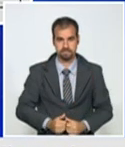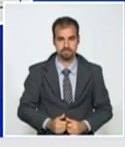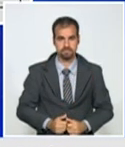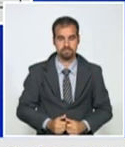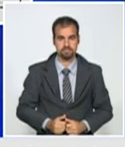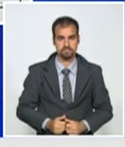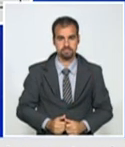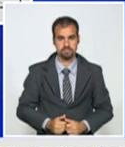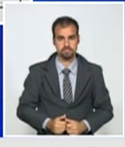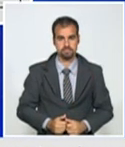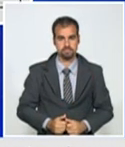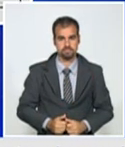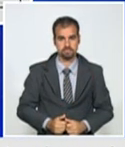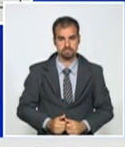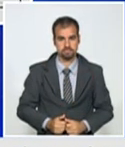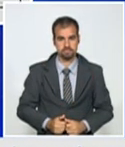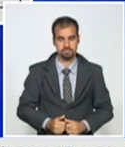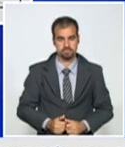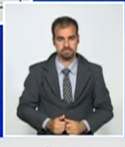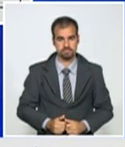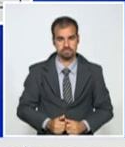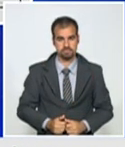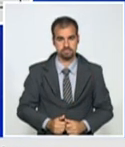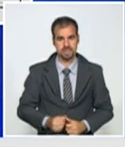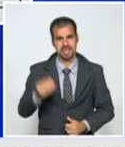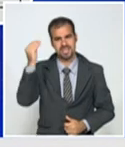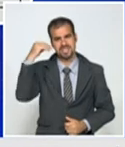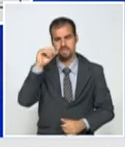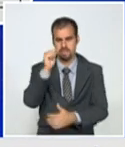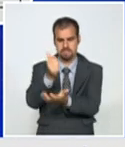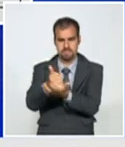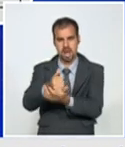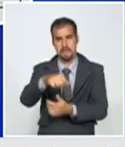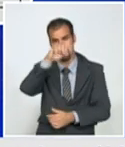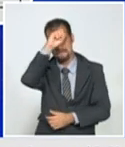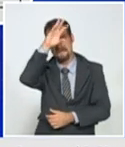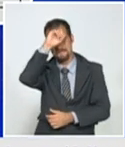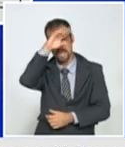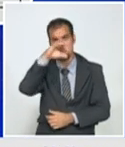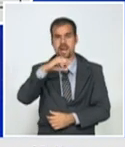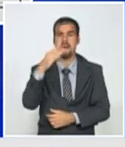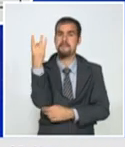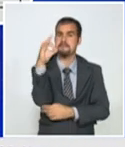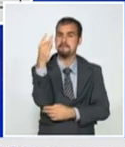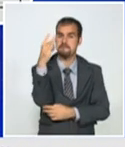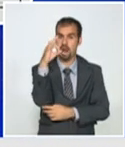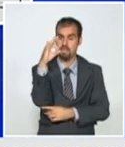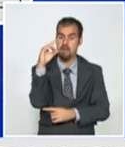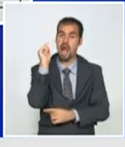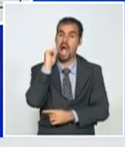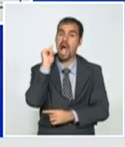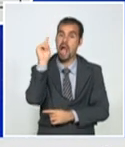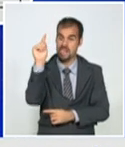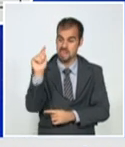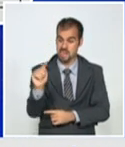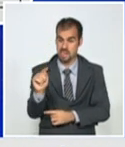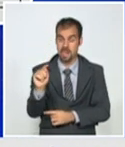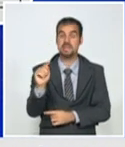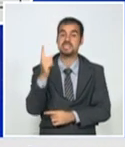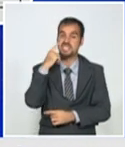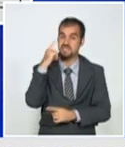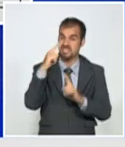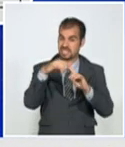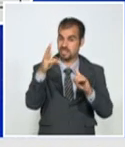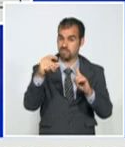del Río, Minas de Matambre y La Palma, con tasas de incidencia muy elevadas